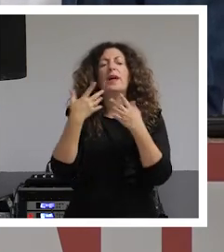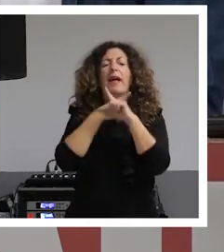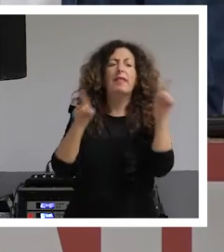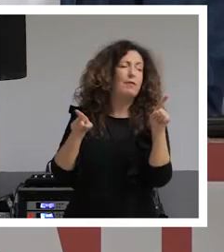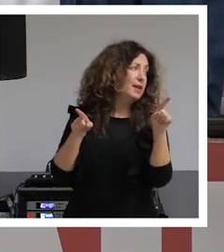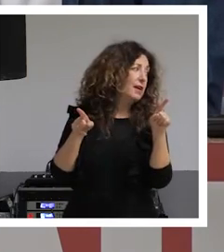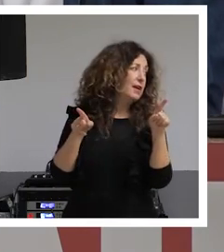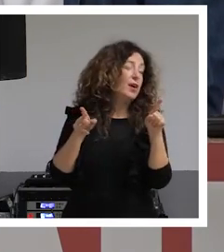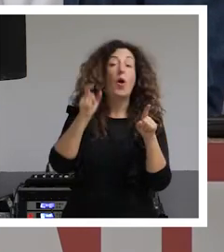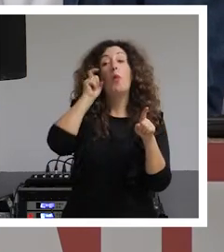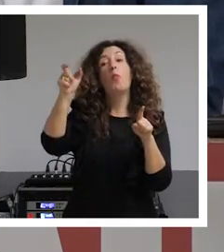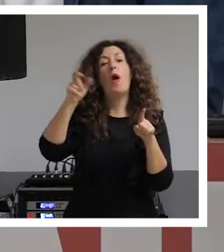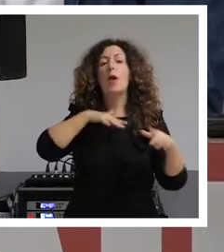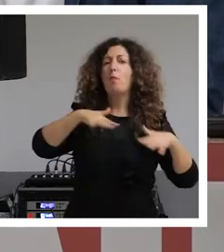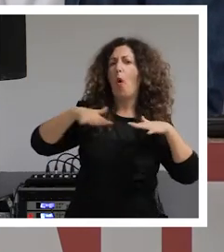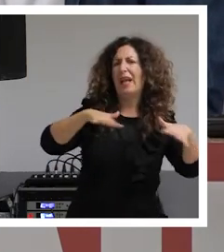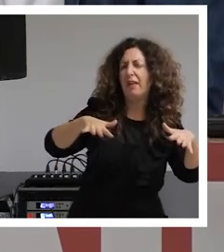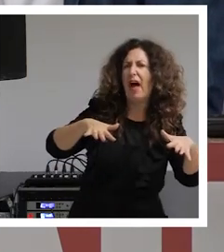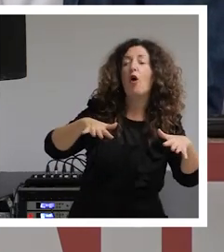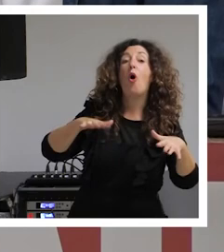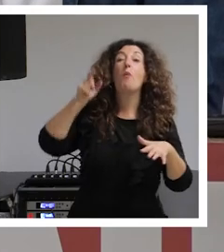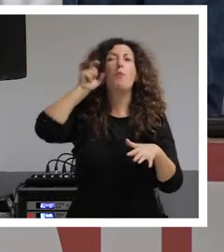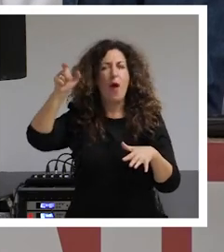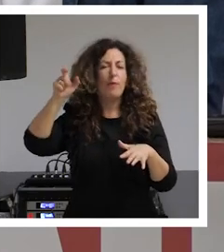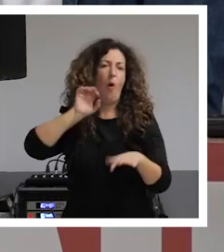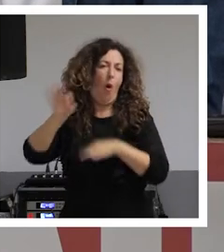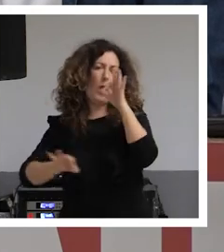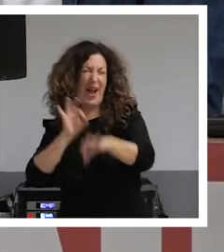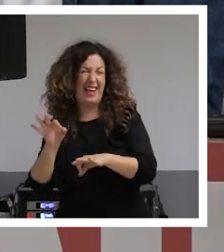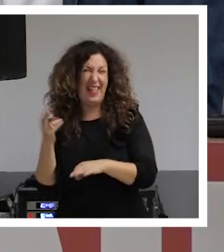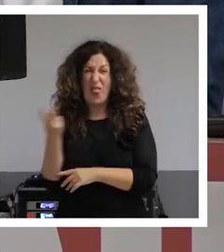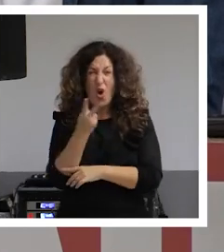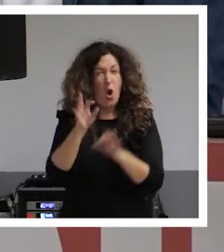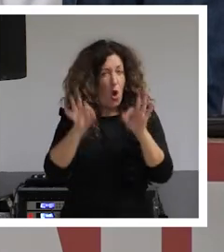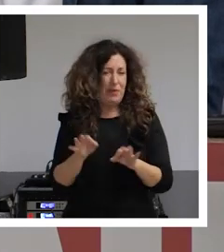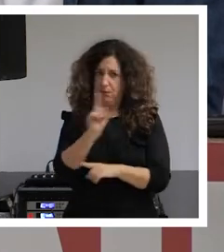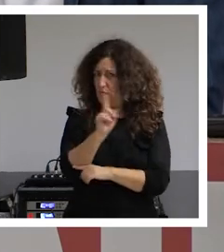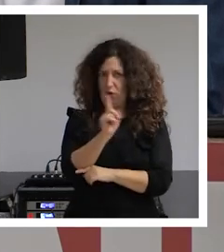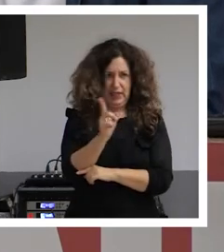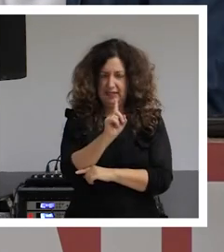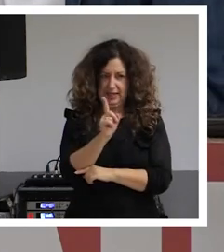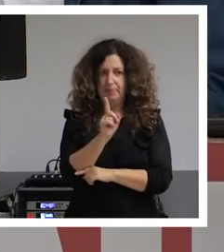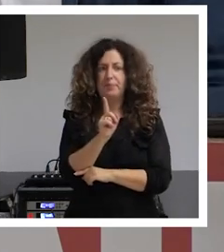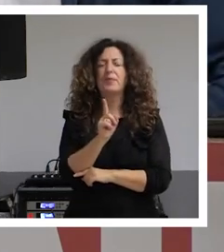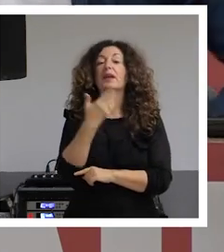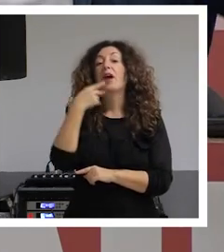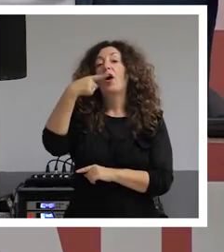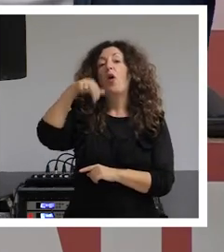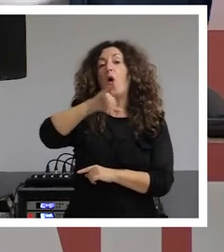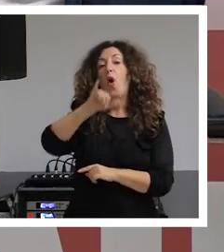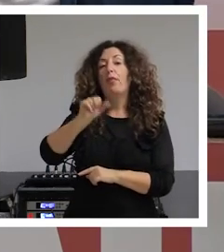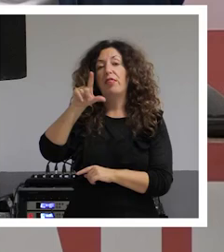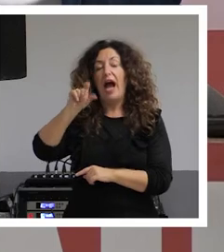el pueblo movilizado y el pueblo organizado que no es exactamente lo mismo me refiero a Gonzalo